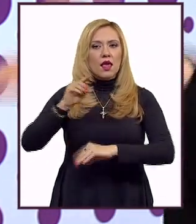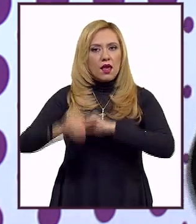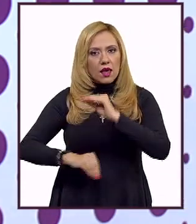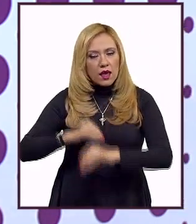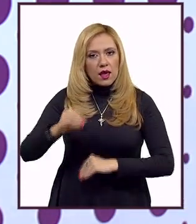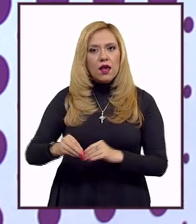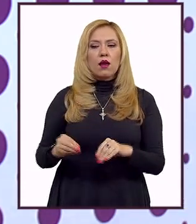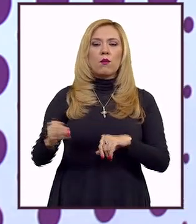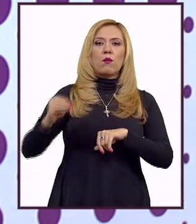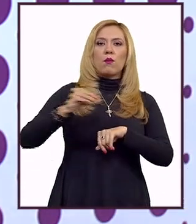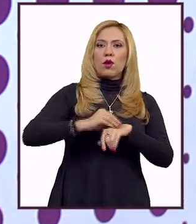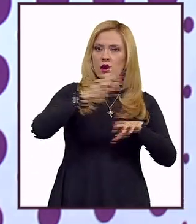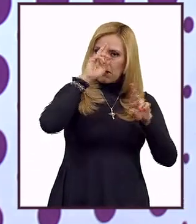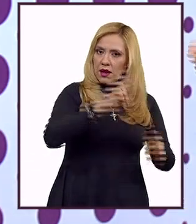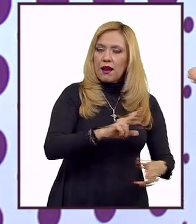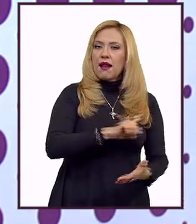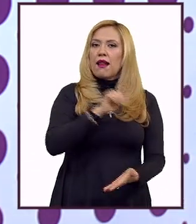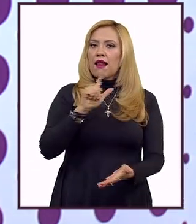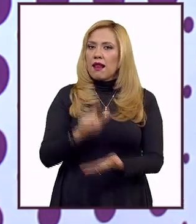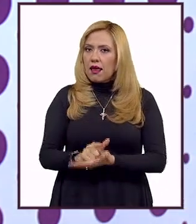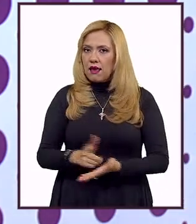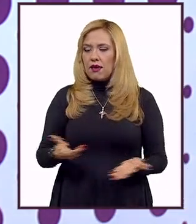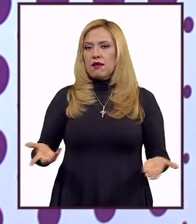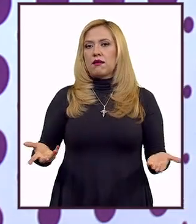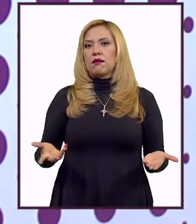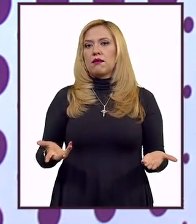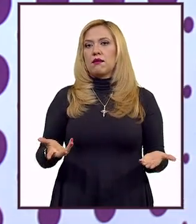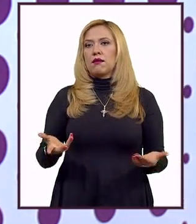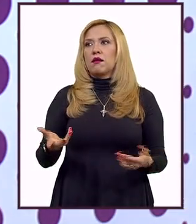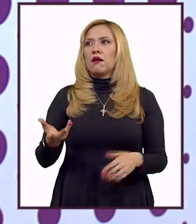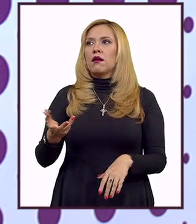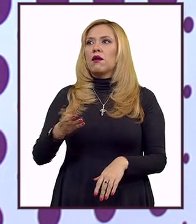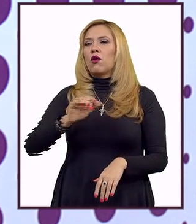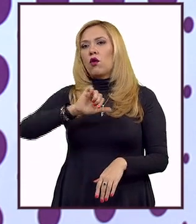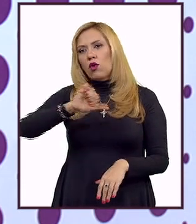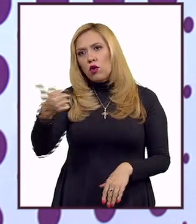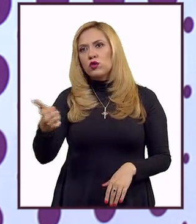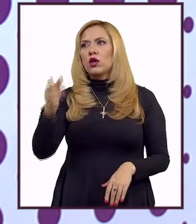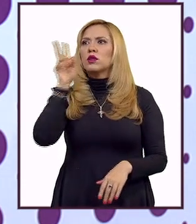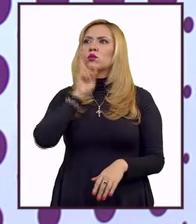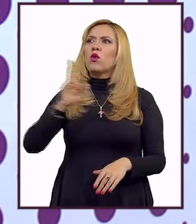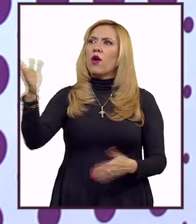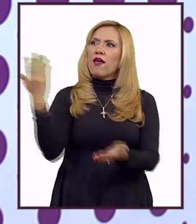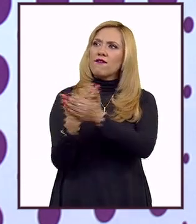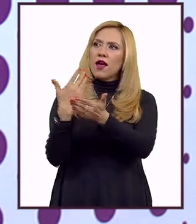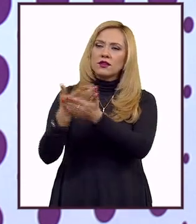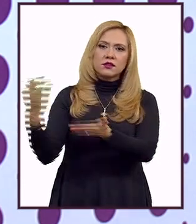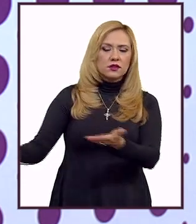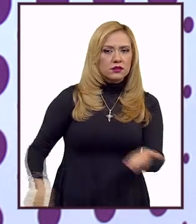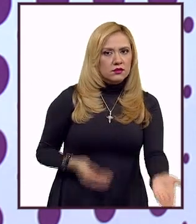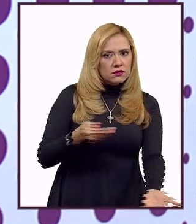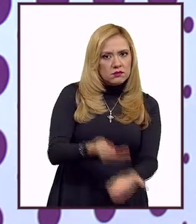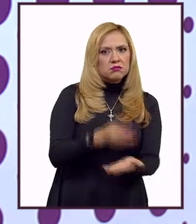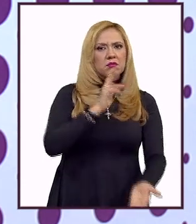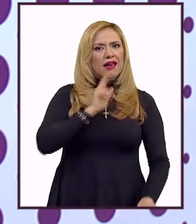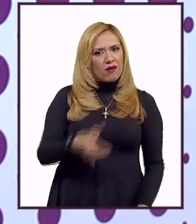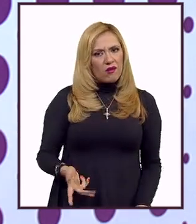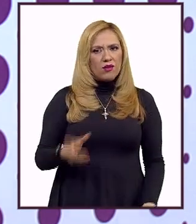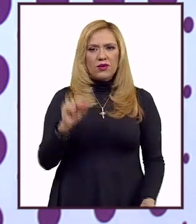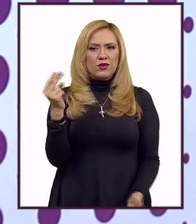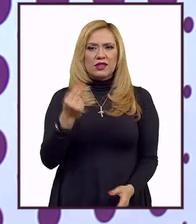leyes, aplicando las leyes, ¿no? Como esto que dice Juan Carlos, permitiendo que otro tipo de pruebas se presenten en los procesos,